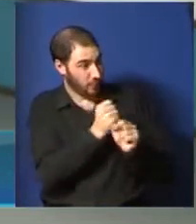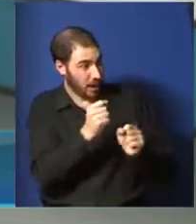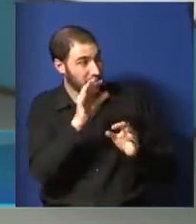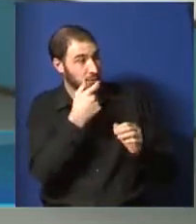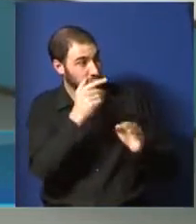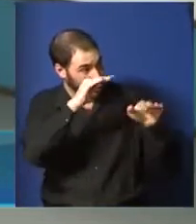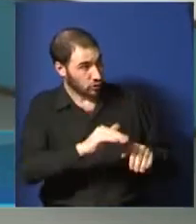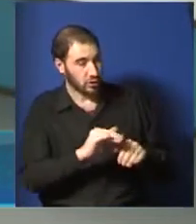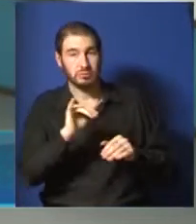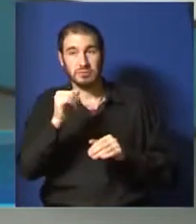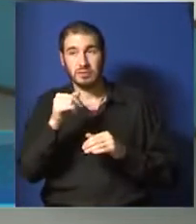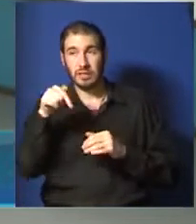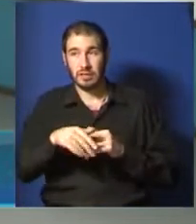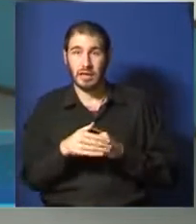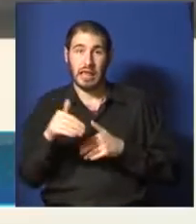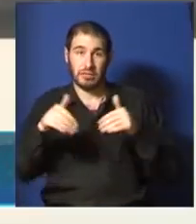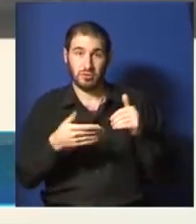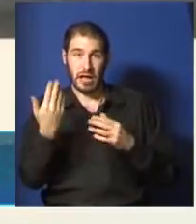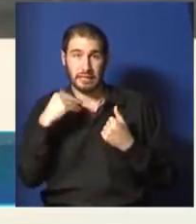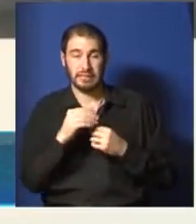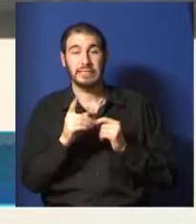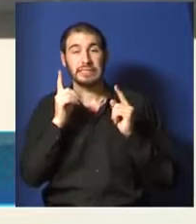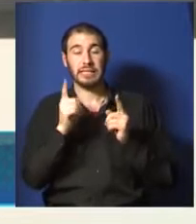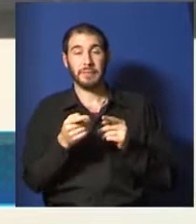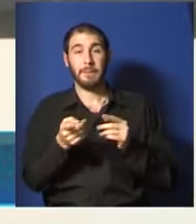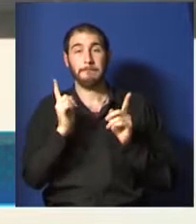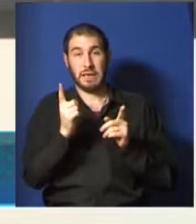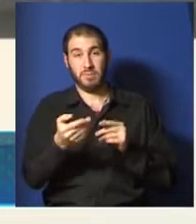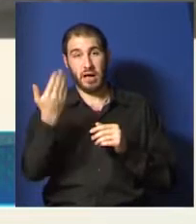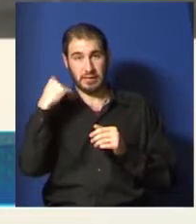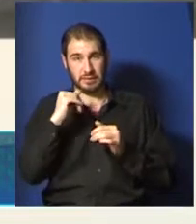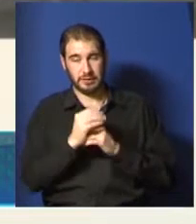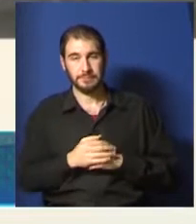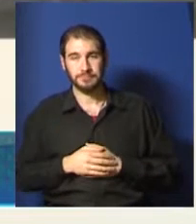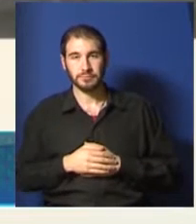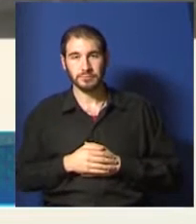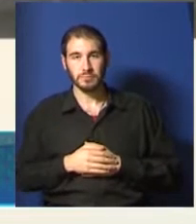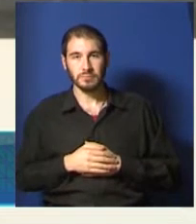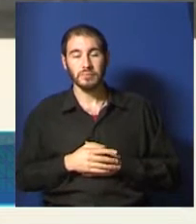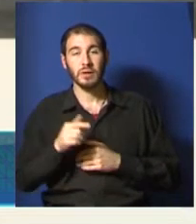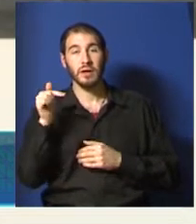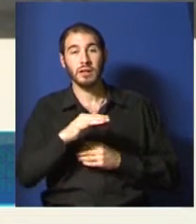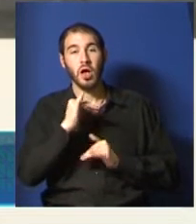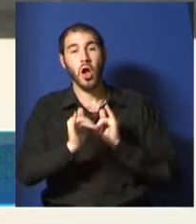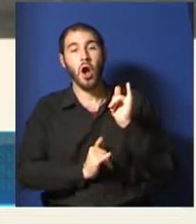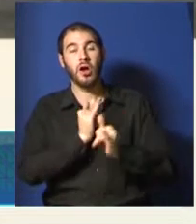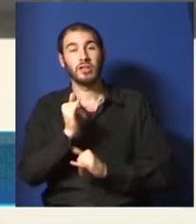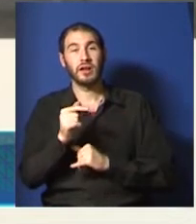Esto de las excarcelaciones. Sí, sí. Digo, y también en ese momento se puso